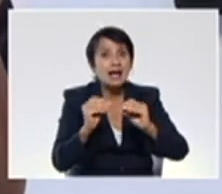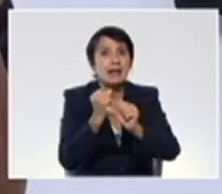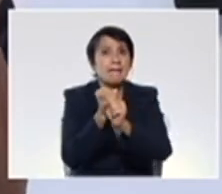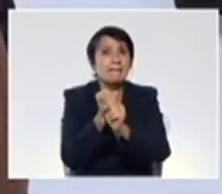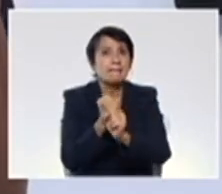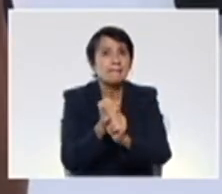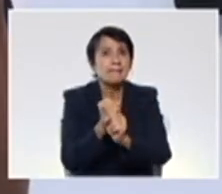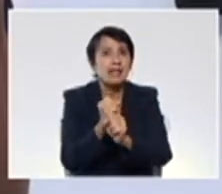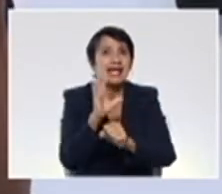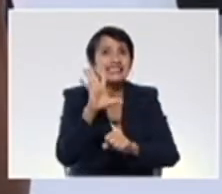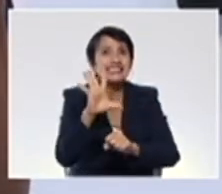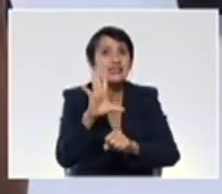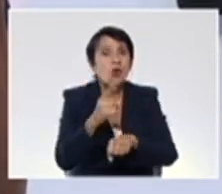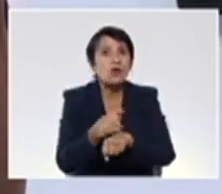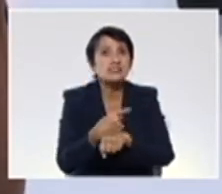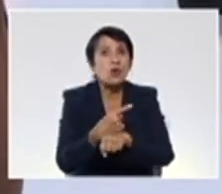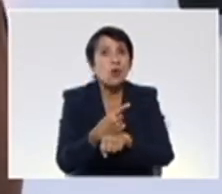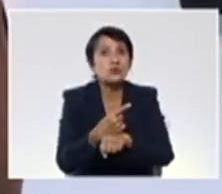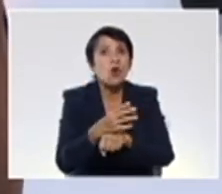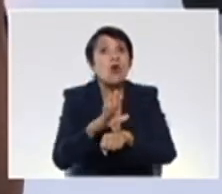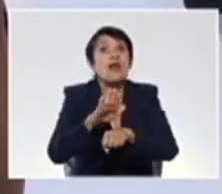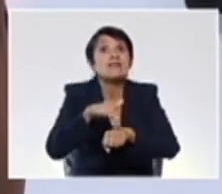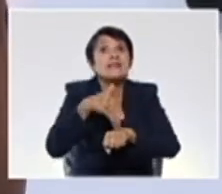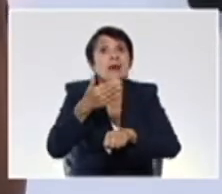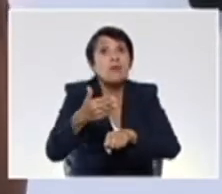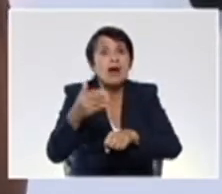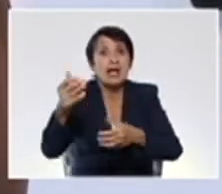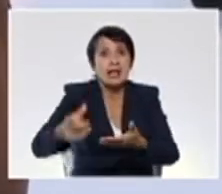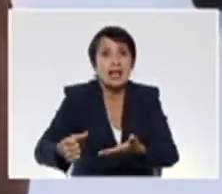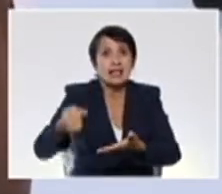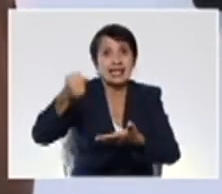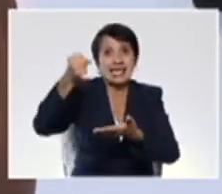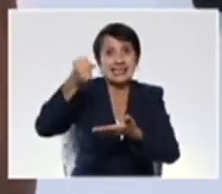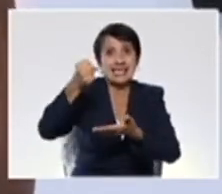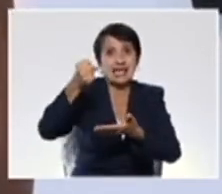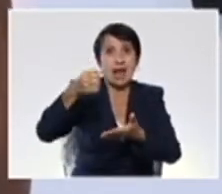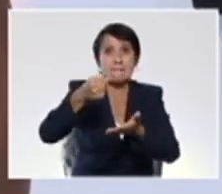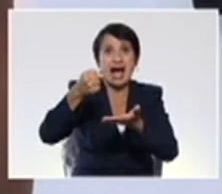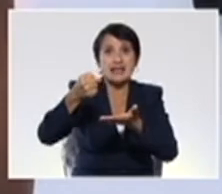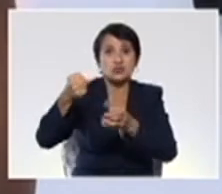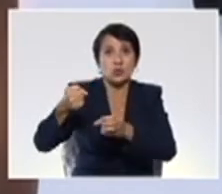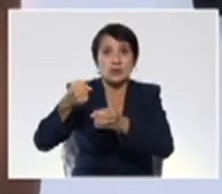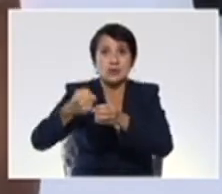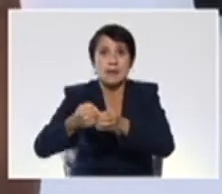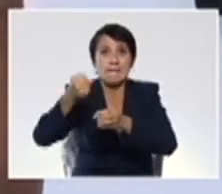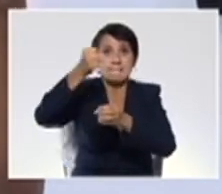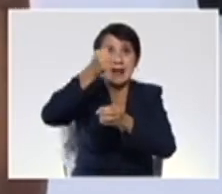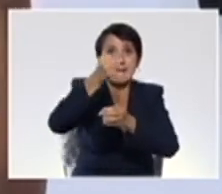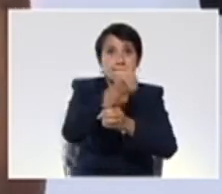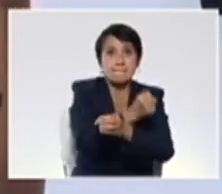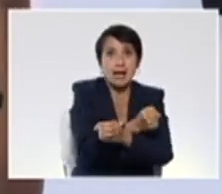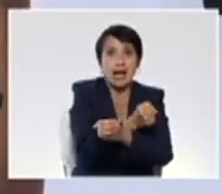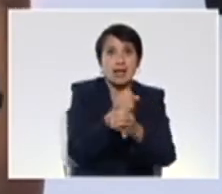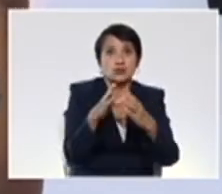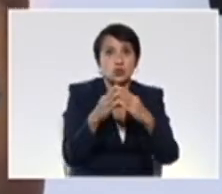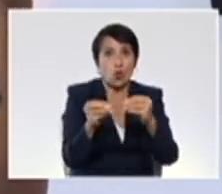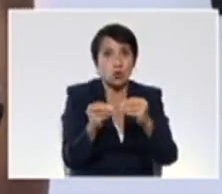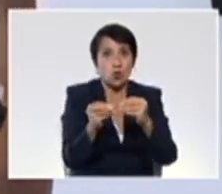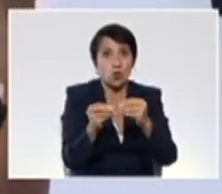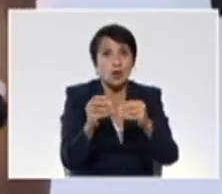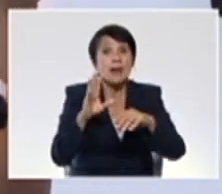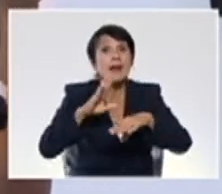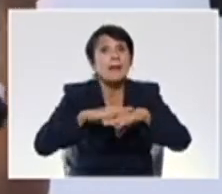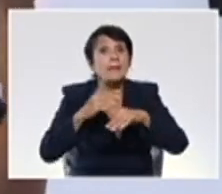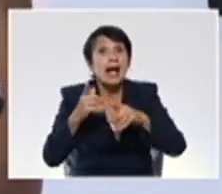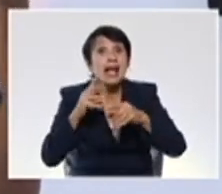5 segundos y retirar realmente el vaso de la licuadora. Segundo, no voy entonces, para lijar las aspas, lo voy a hacer